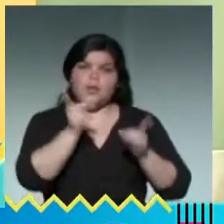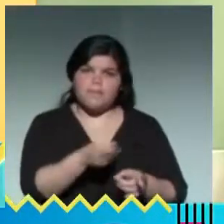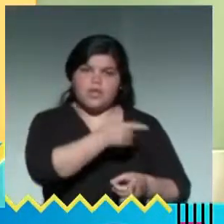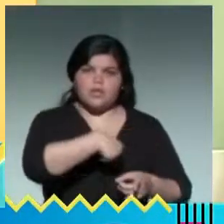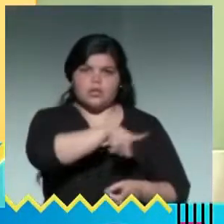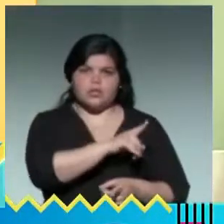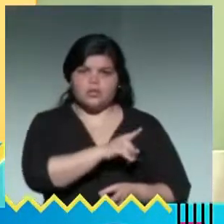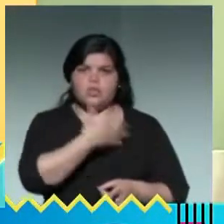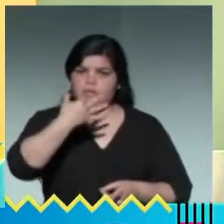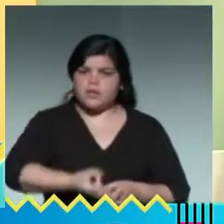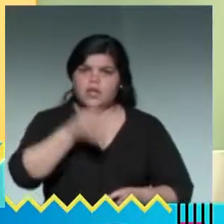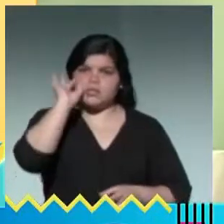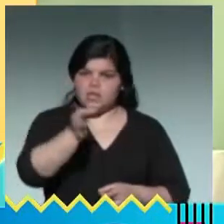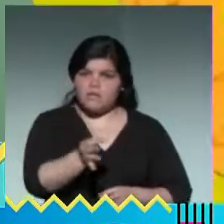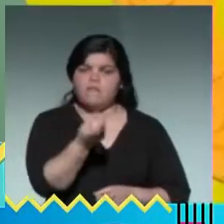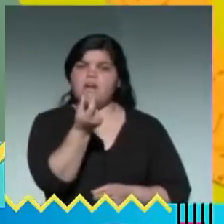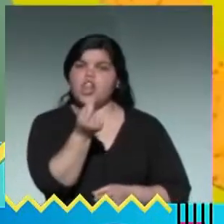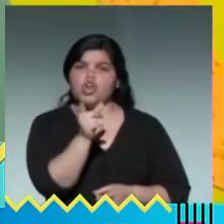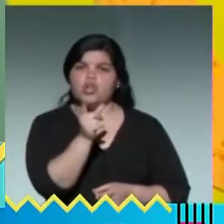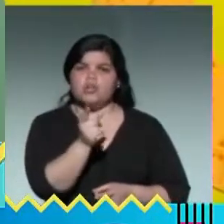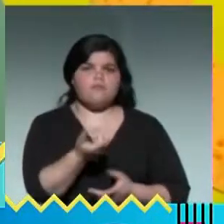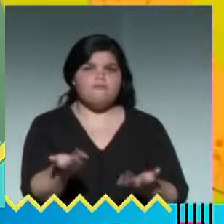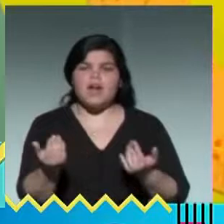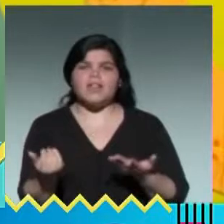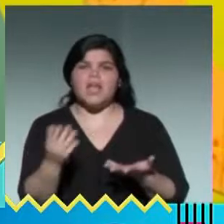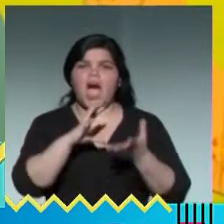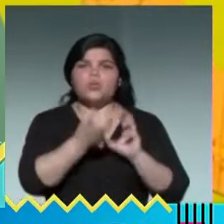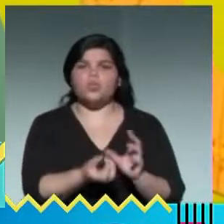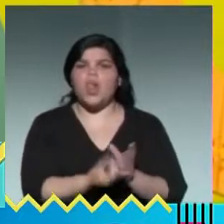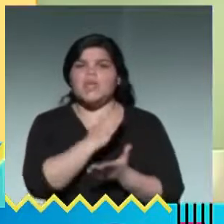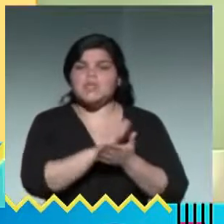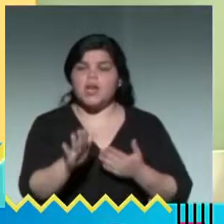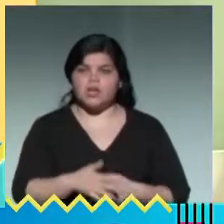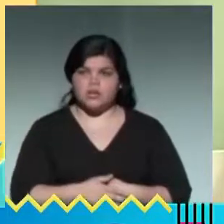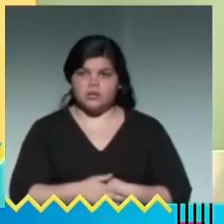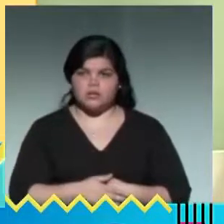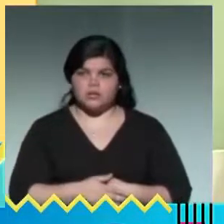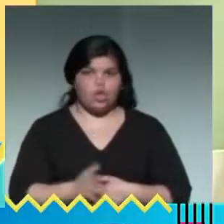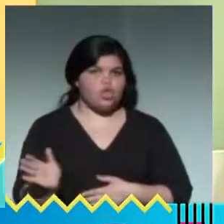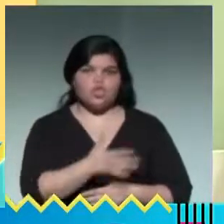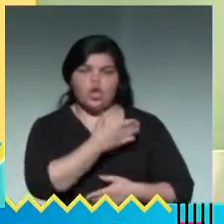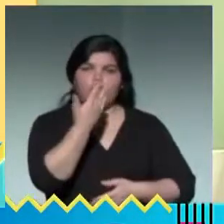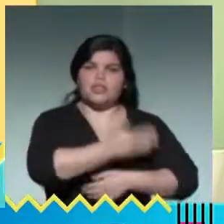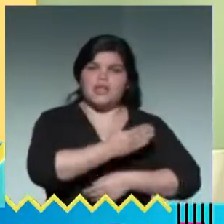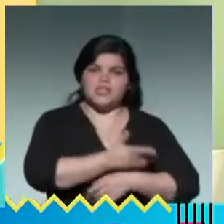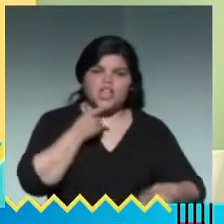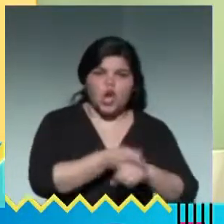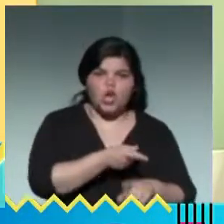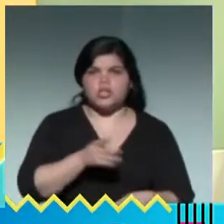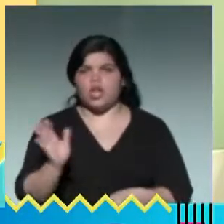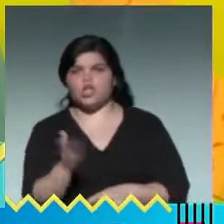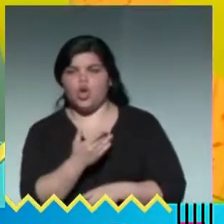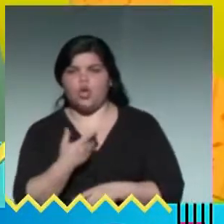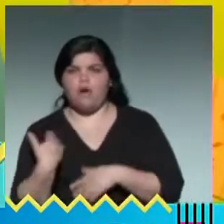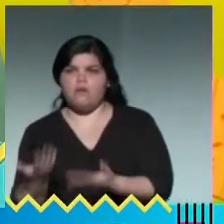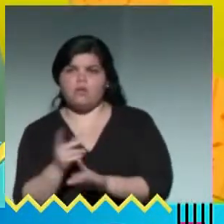tarifa atrasada. Entonces, también hay otra realidad, no podemos generalizar, no es que están todos los taxistas en contra, todos los taxistas a favor. Diego representa